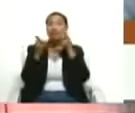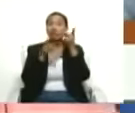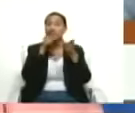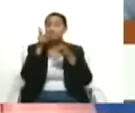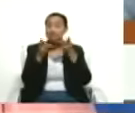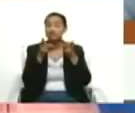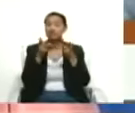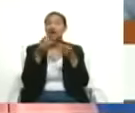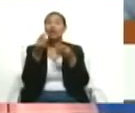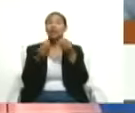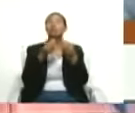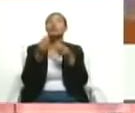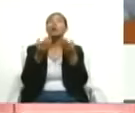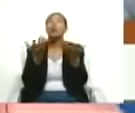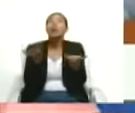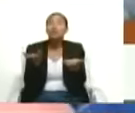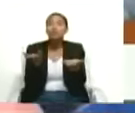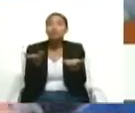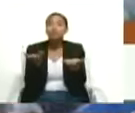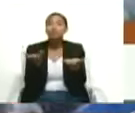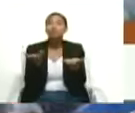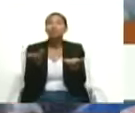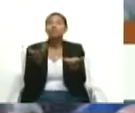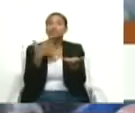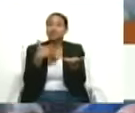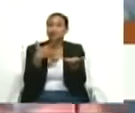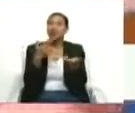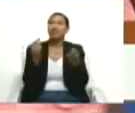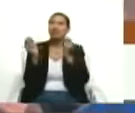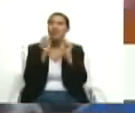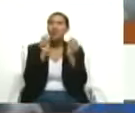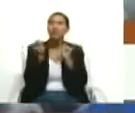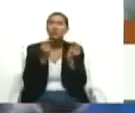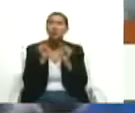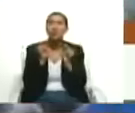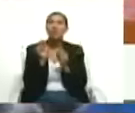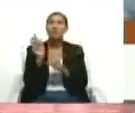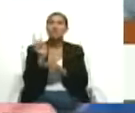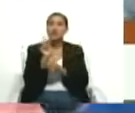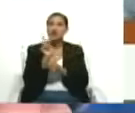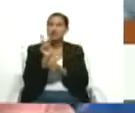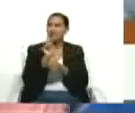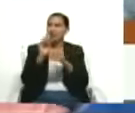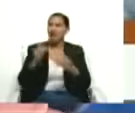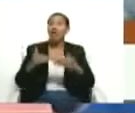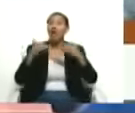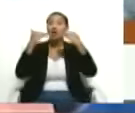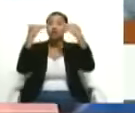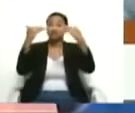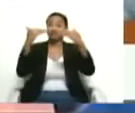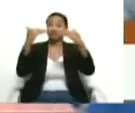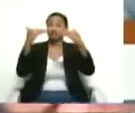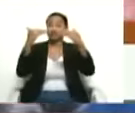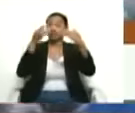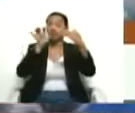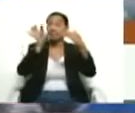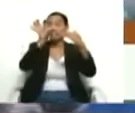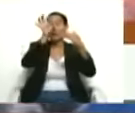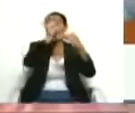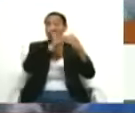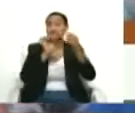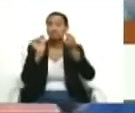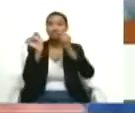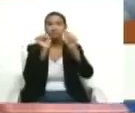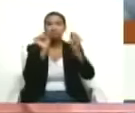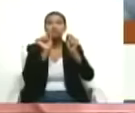creación artificial de instituciones venezolanas en otras latitudes. Que si